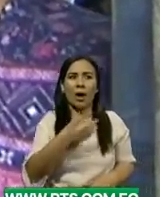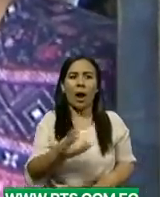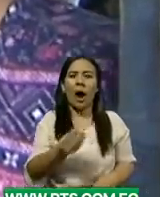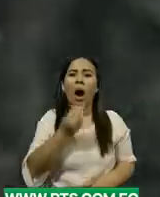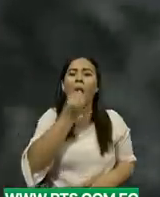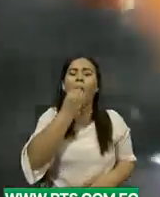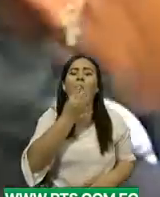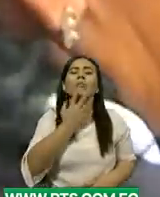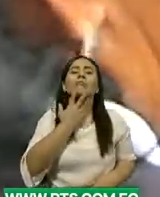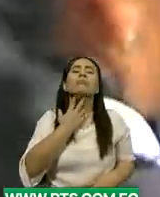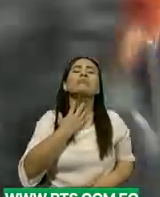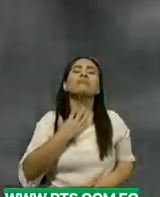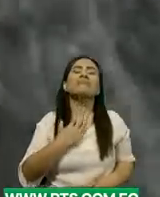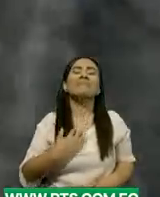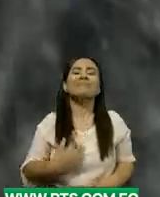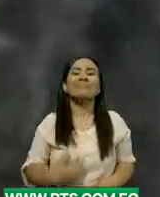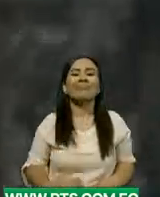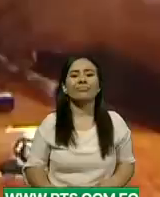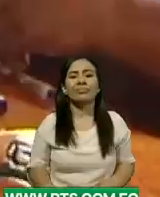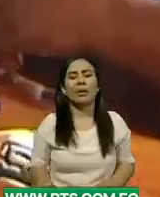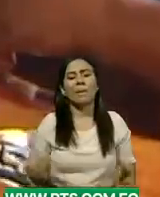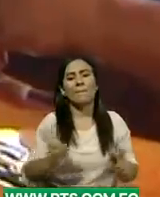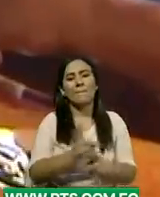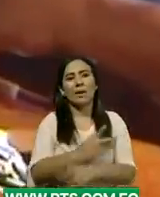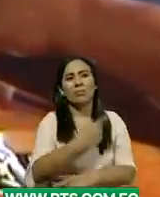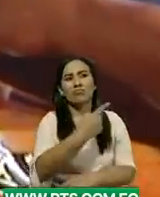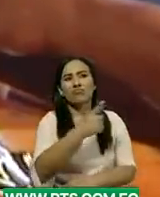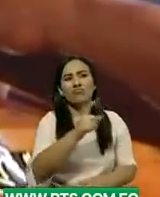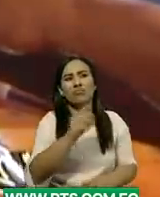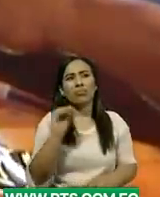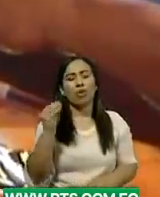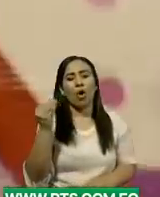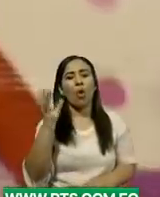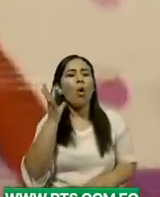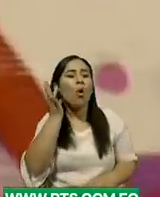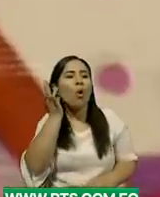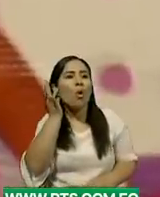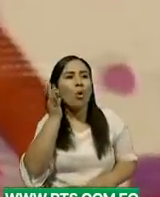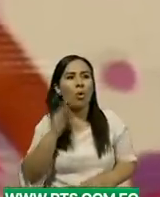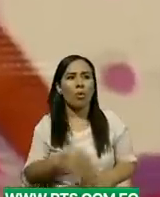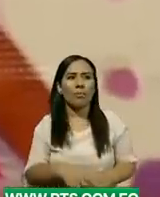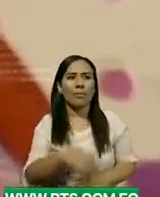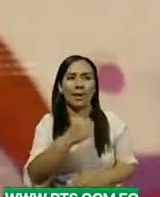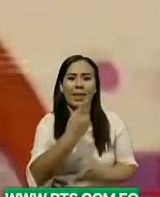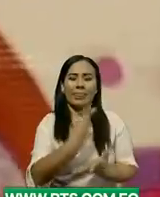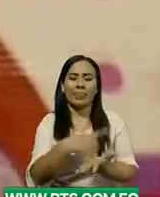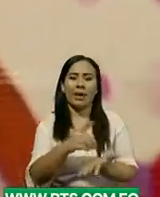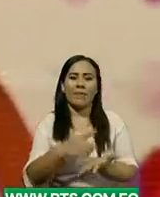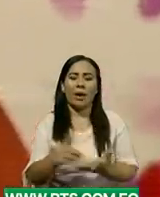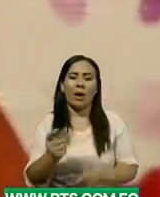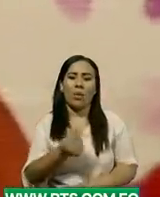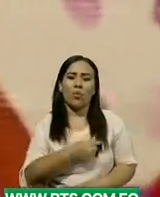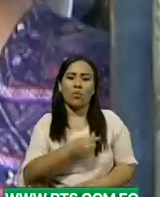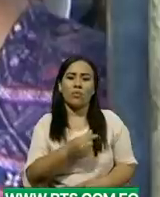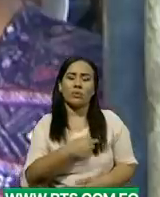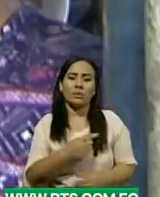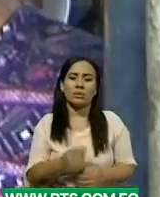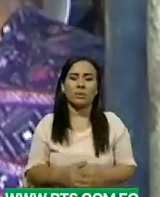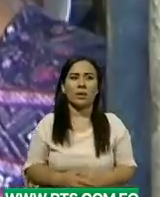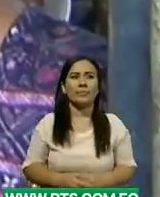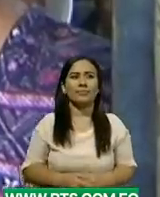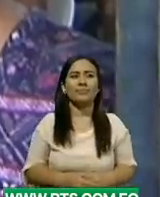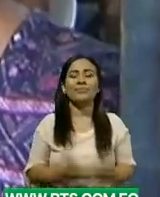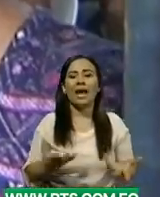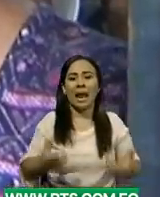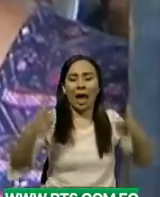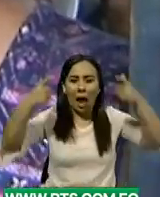agua. Familiares y amigos lamentan el fallecimiento de la joven, que quería cumplir con sus deberes universitarios. Quería